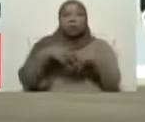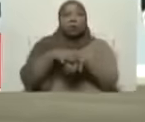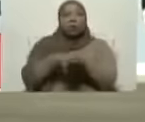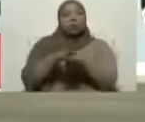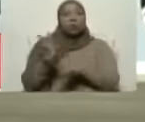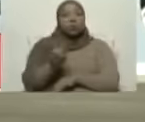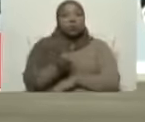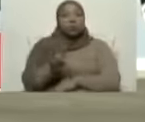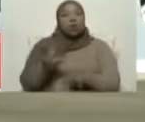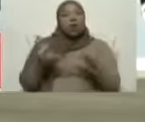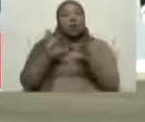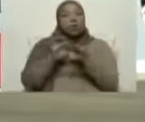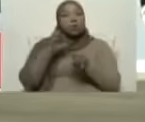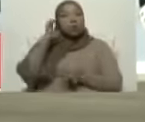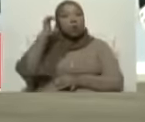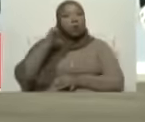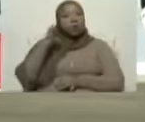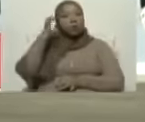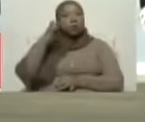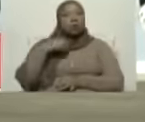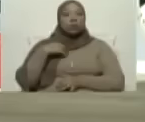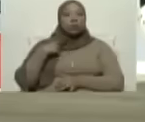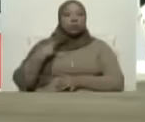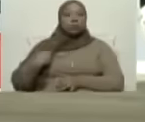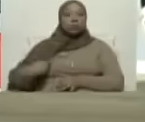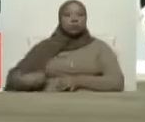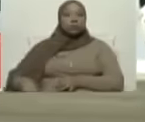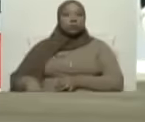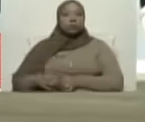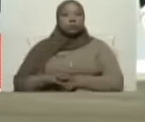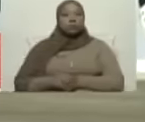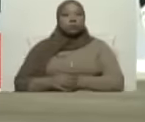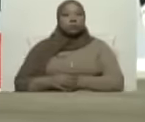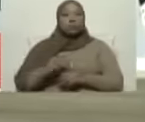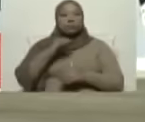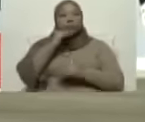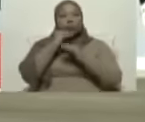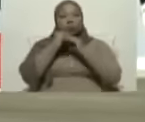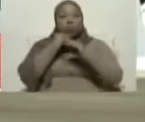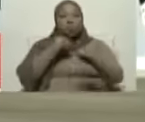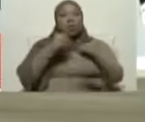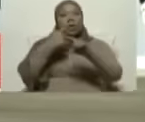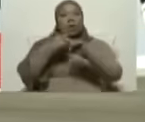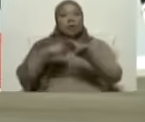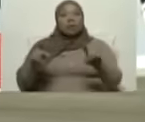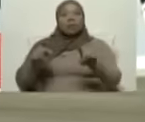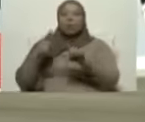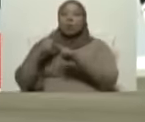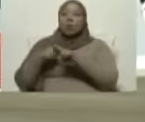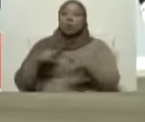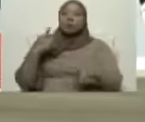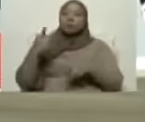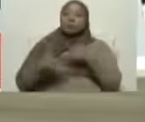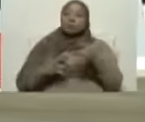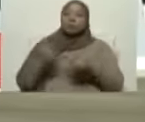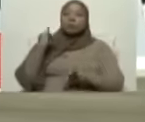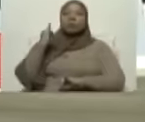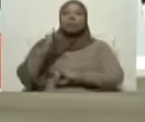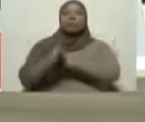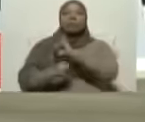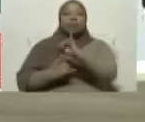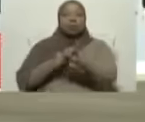de la Unión Europea y el silencio de diversos organismos